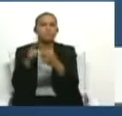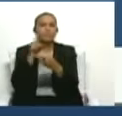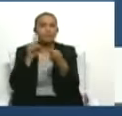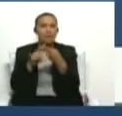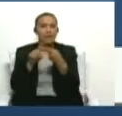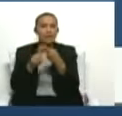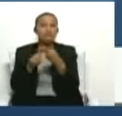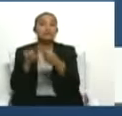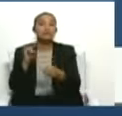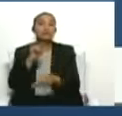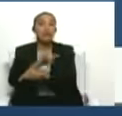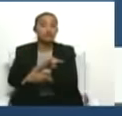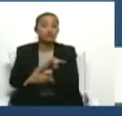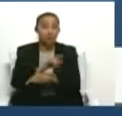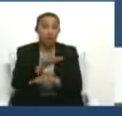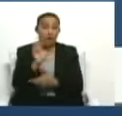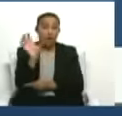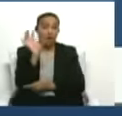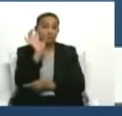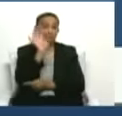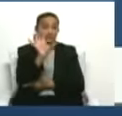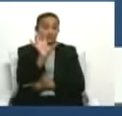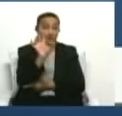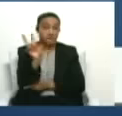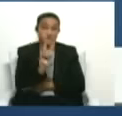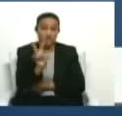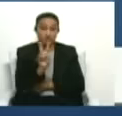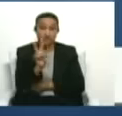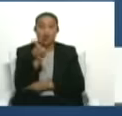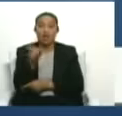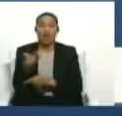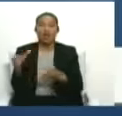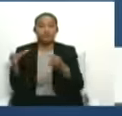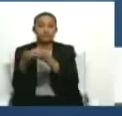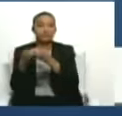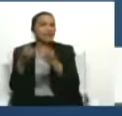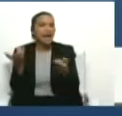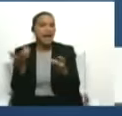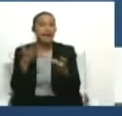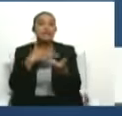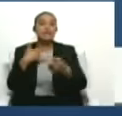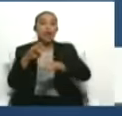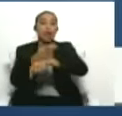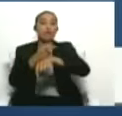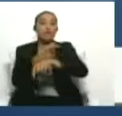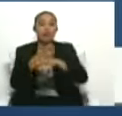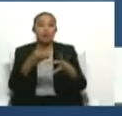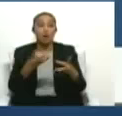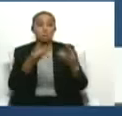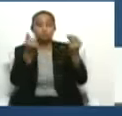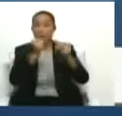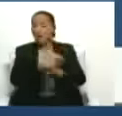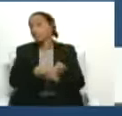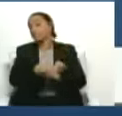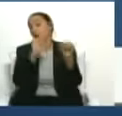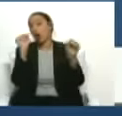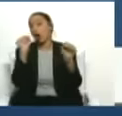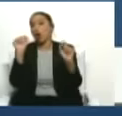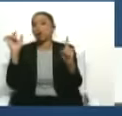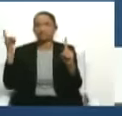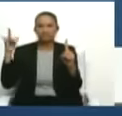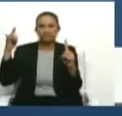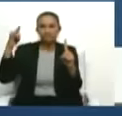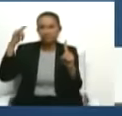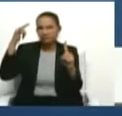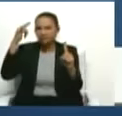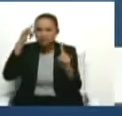traición a la patria, conspiración, terrorismo y asociación, entre otros. Es delicado decir esto, pero